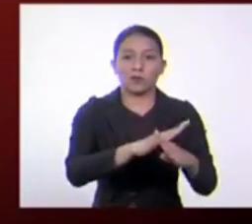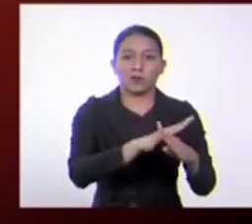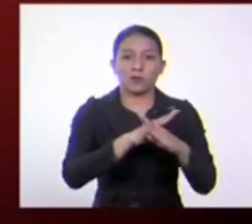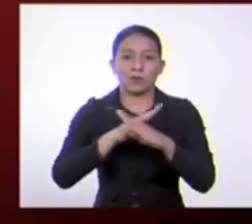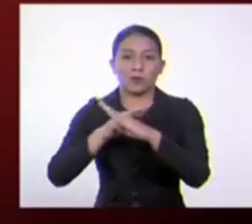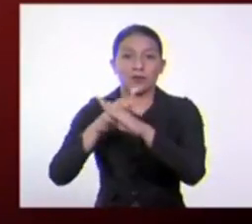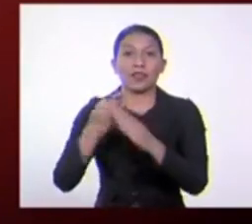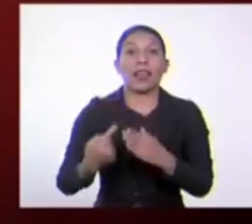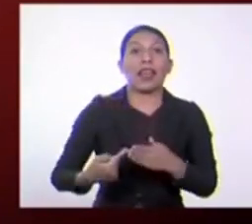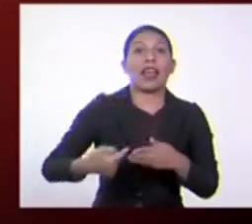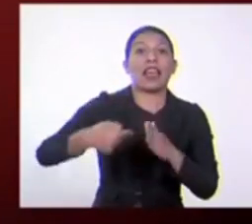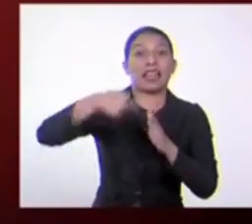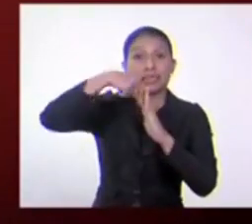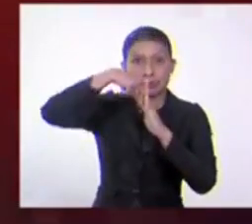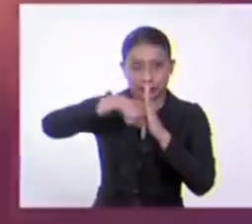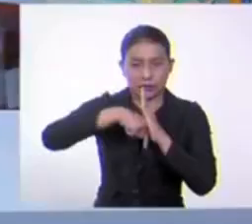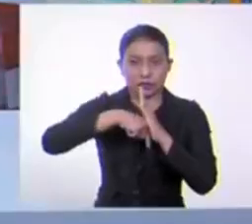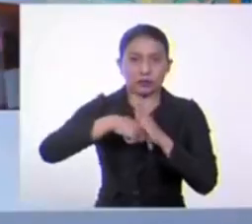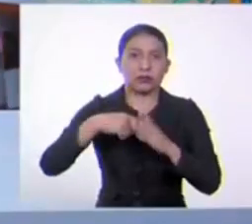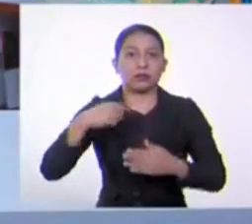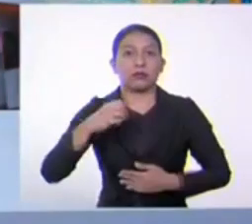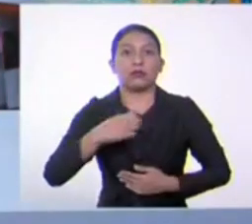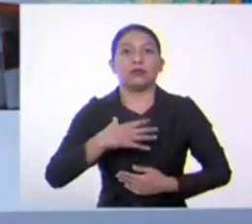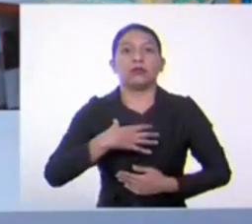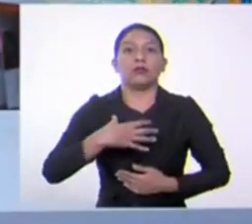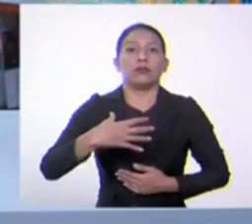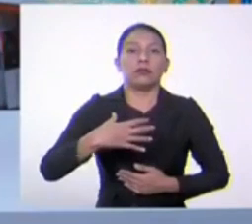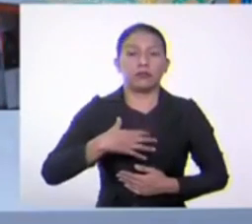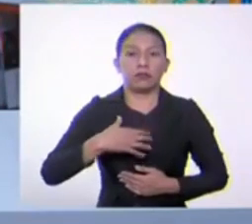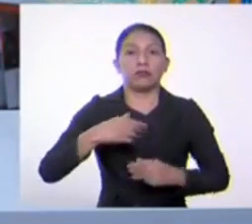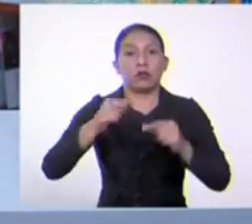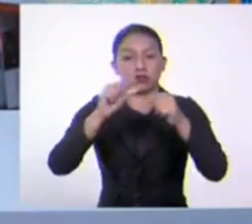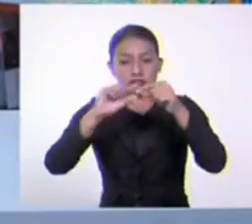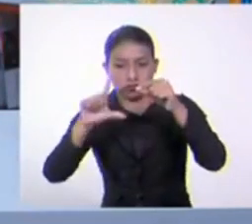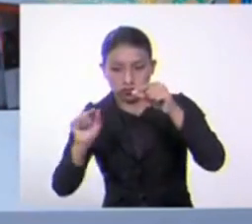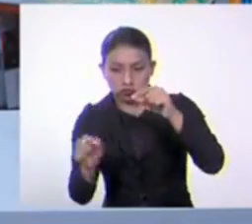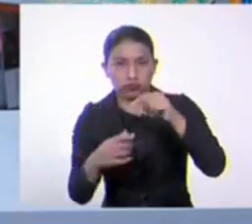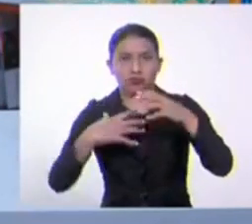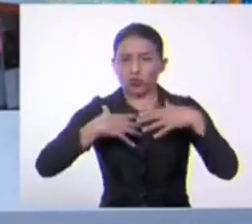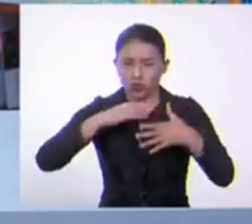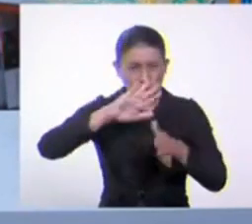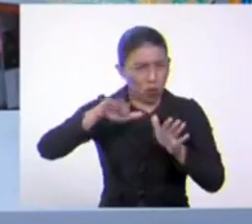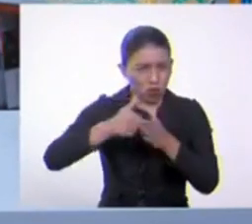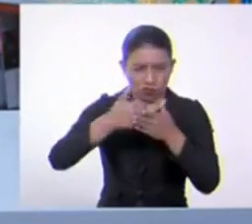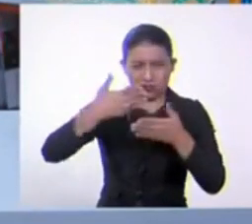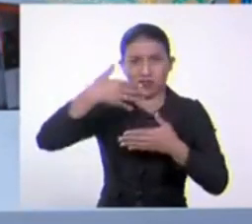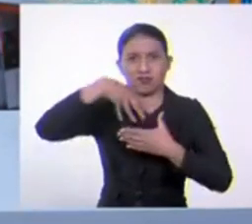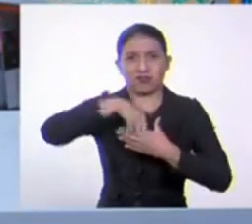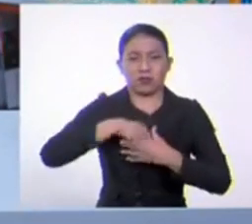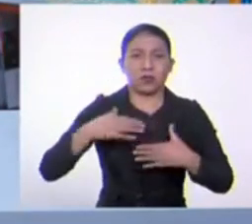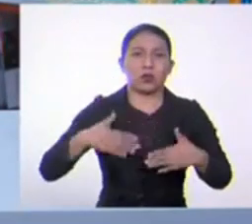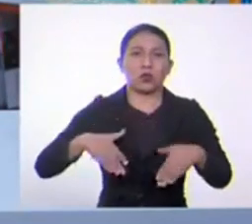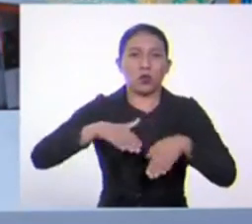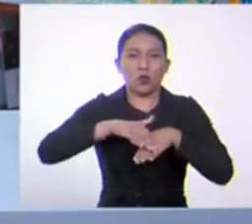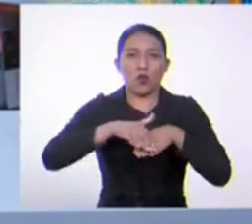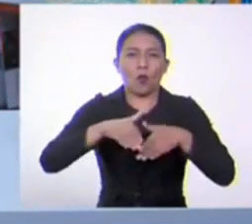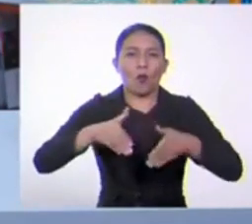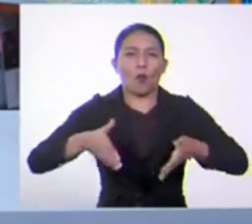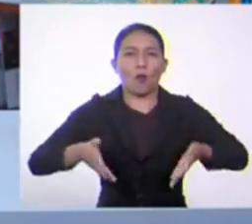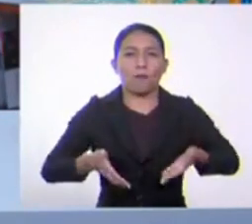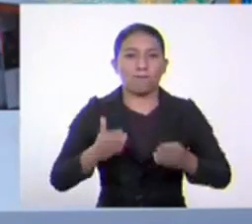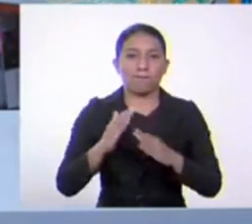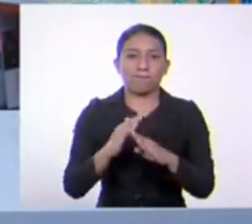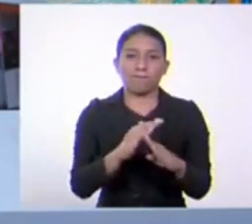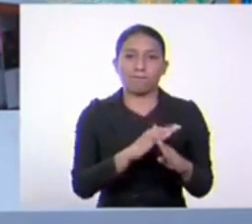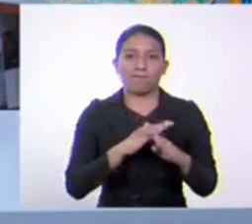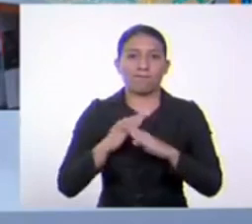diferentes órganos esenciales o vísceras con las diferentes partes del sistema muscular. El tejido conectivo